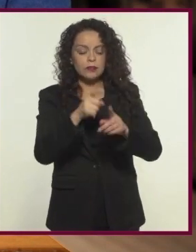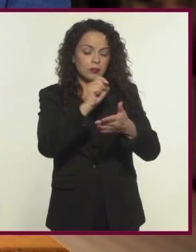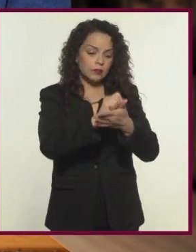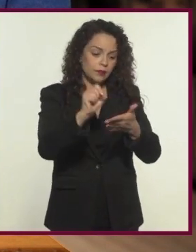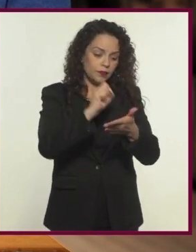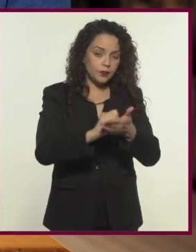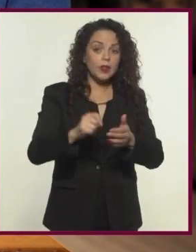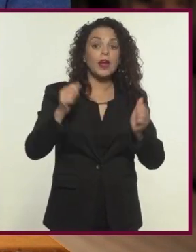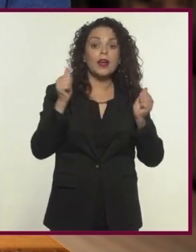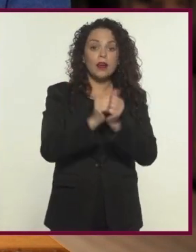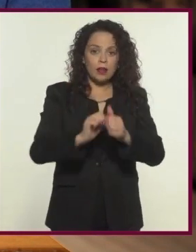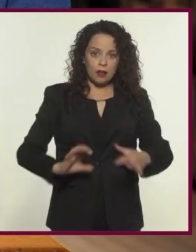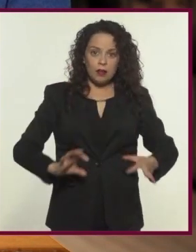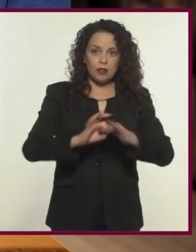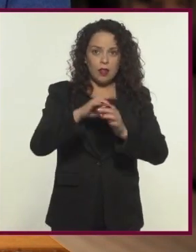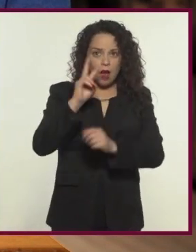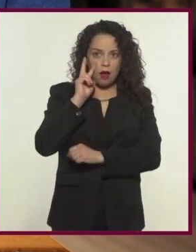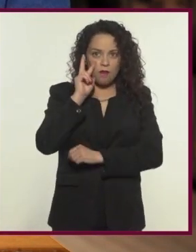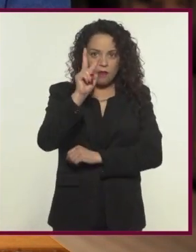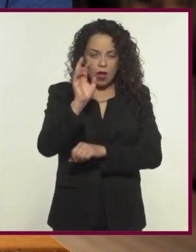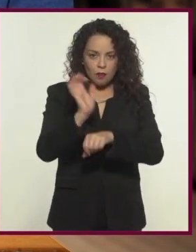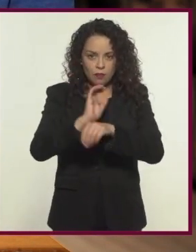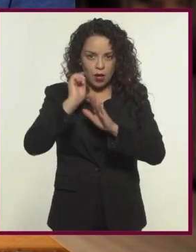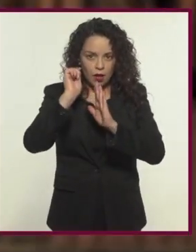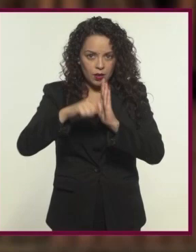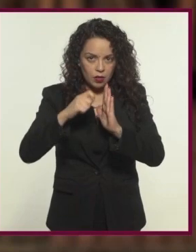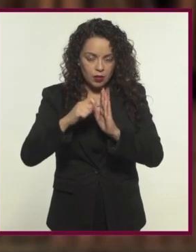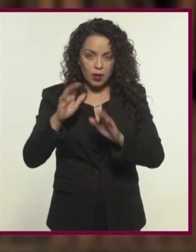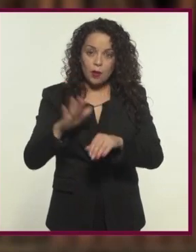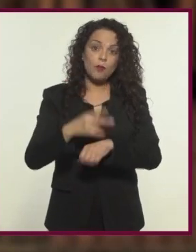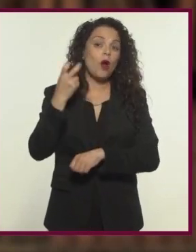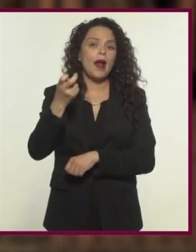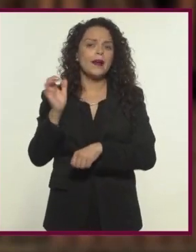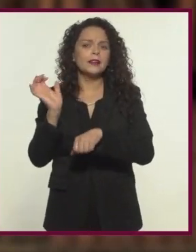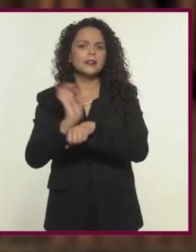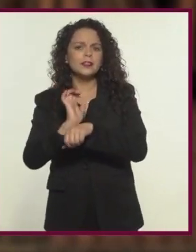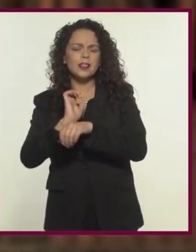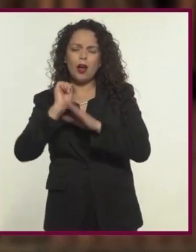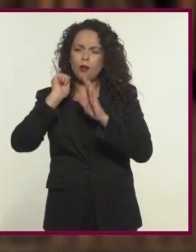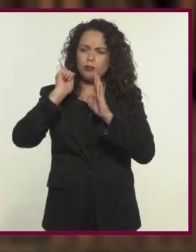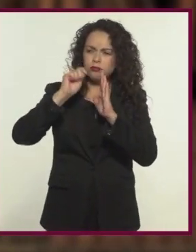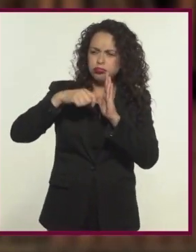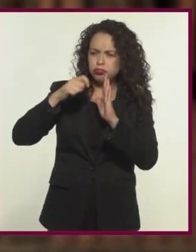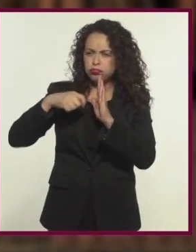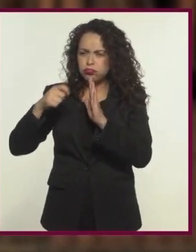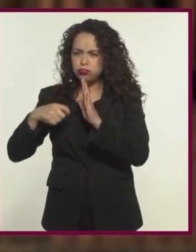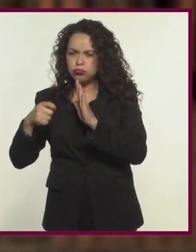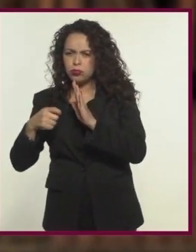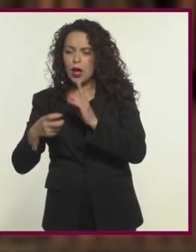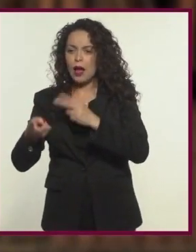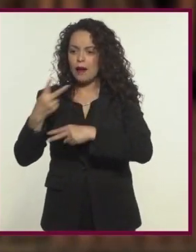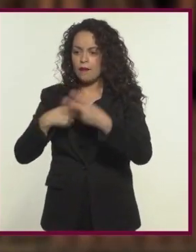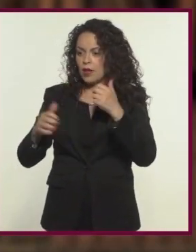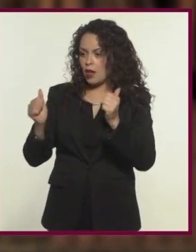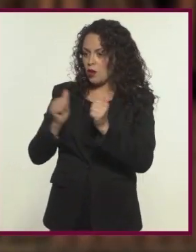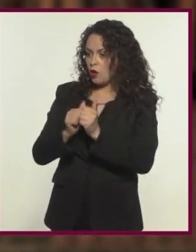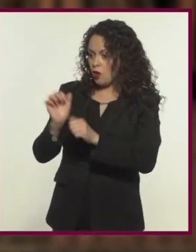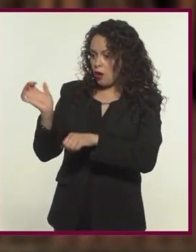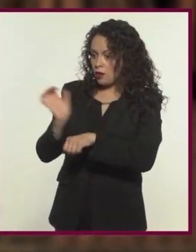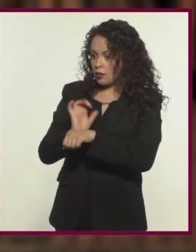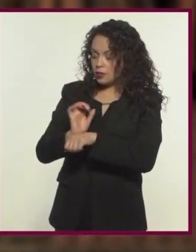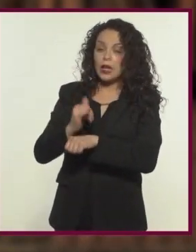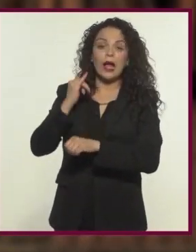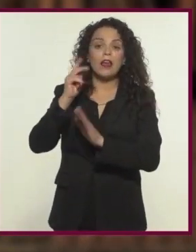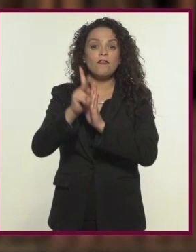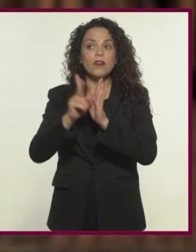las narrativas audiovisuales. Porque el análisis cinematográfico nació para crear conocimiento a partir del cine y